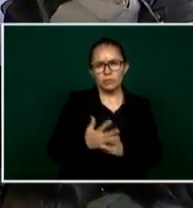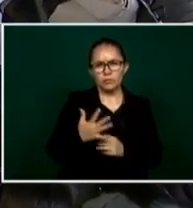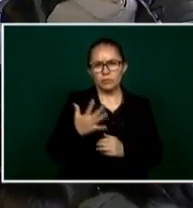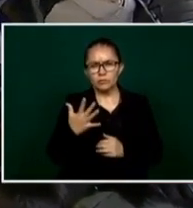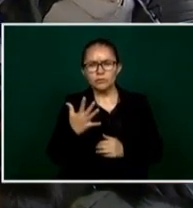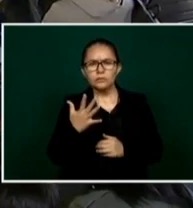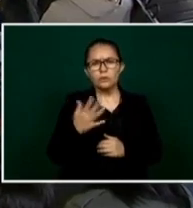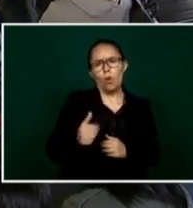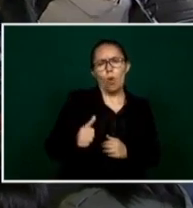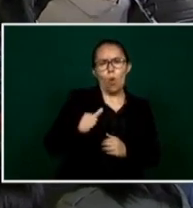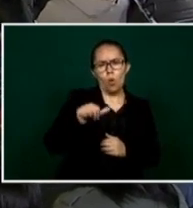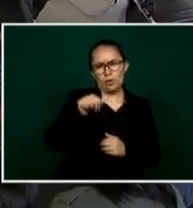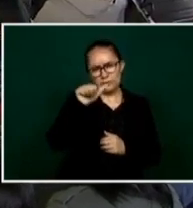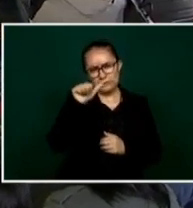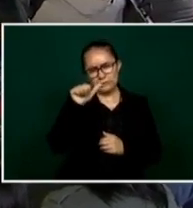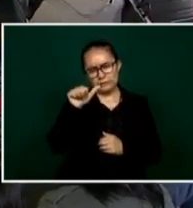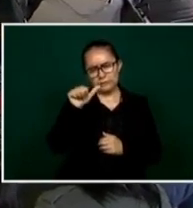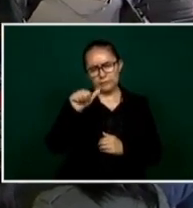mensuales